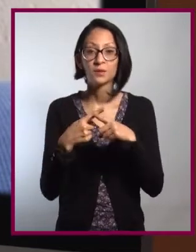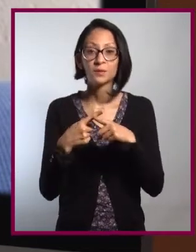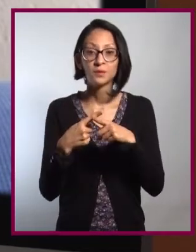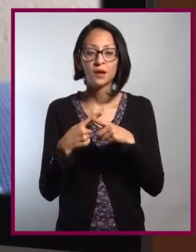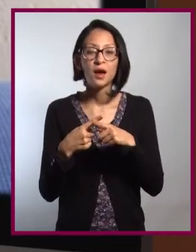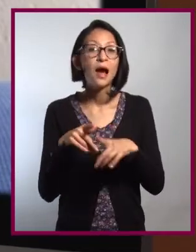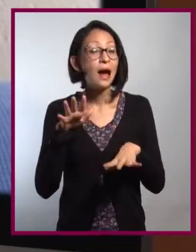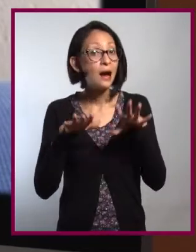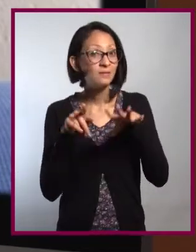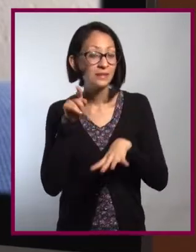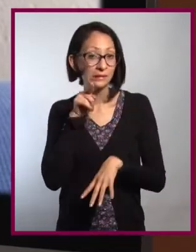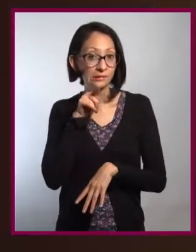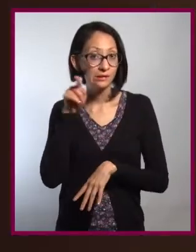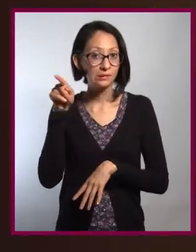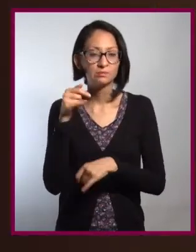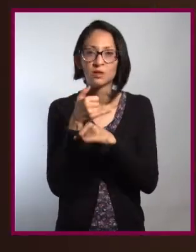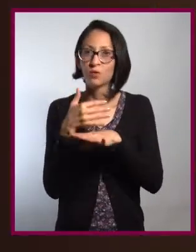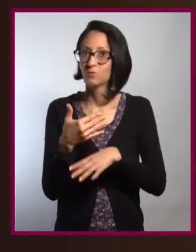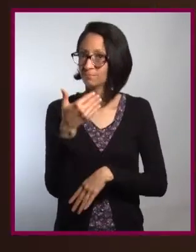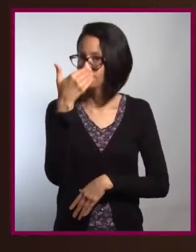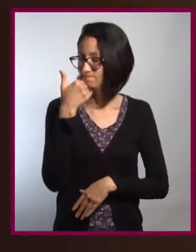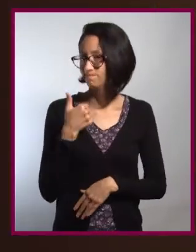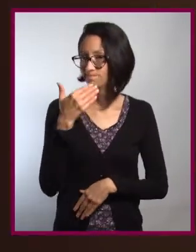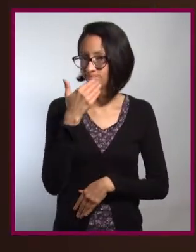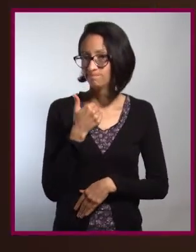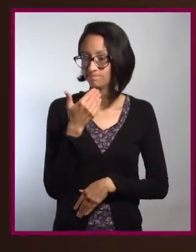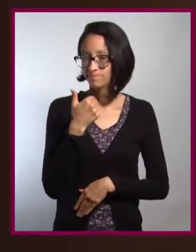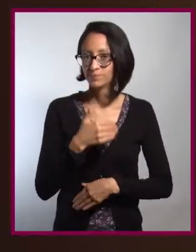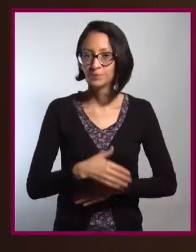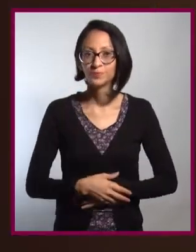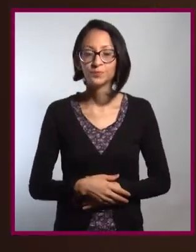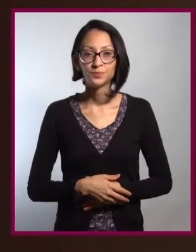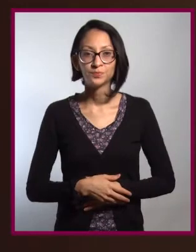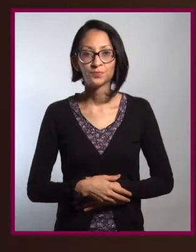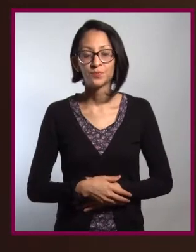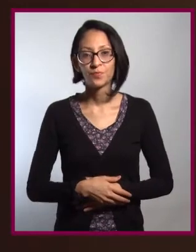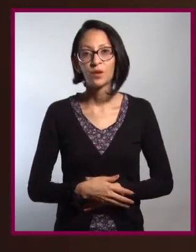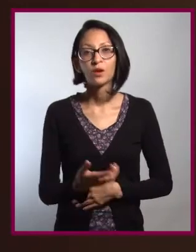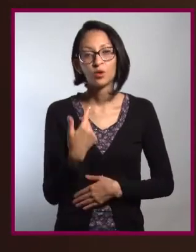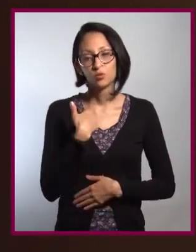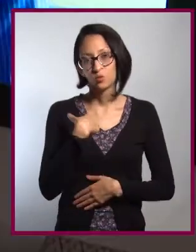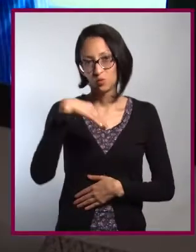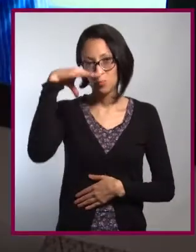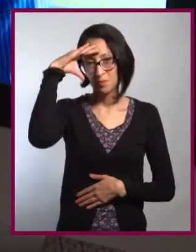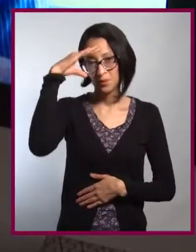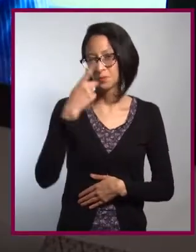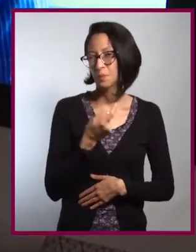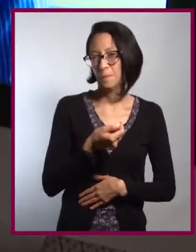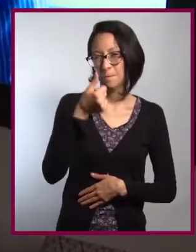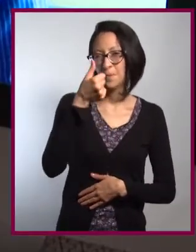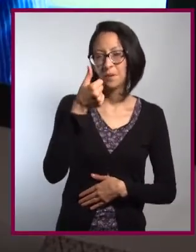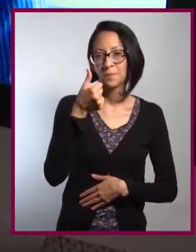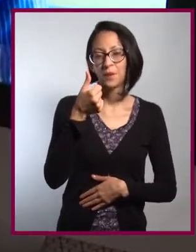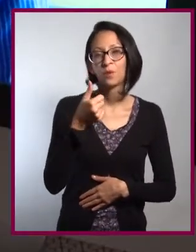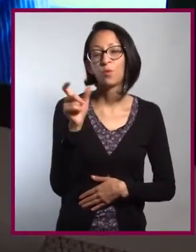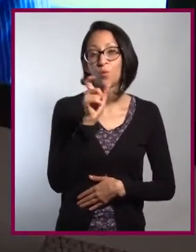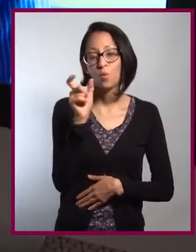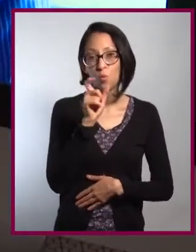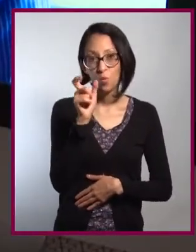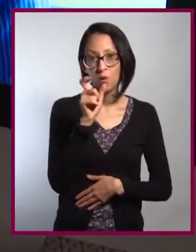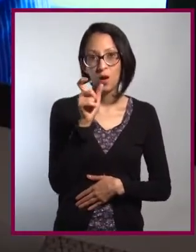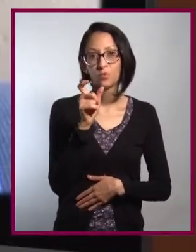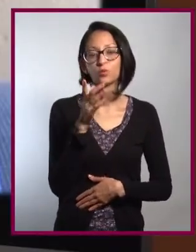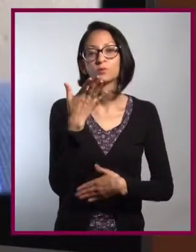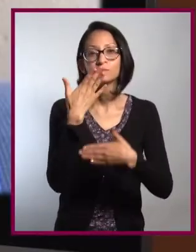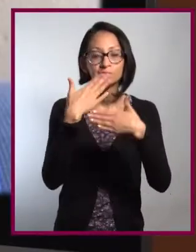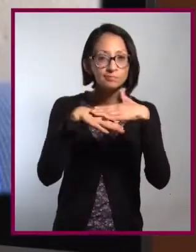tienen esta información. Entonces, yo considero en lo particular, en primer lugar, en el punto de entrada, puertos